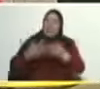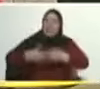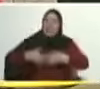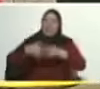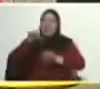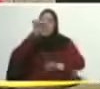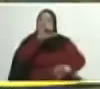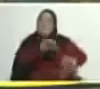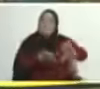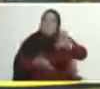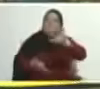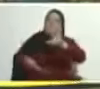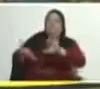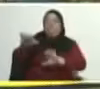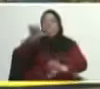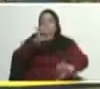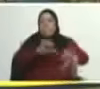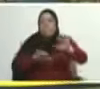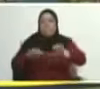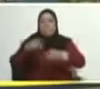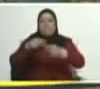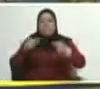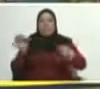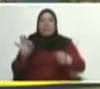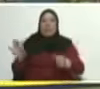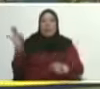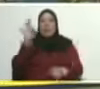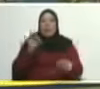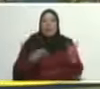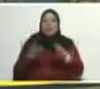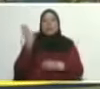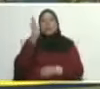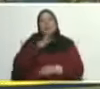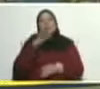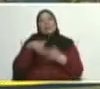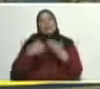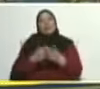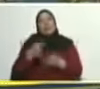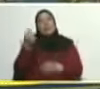petroquímica, fertilizante, gas, inversiones.